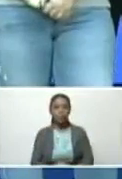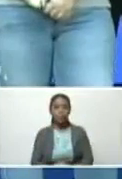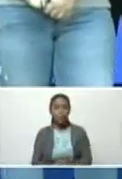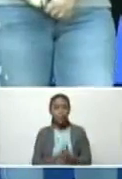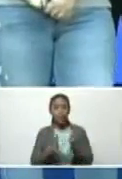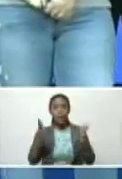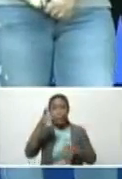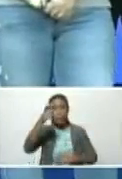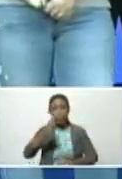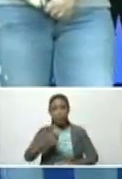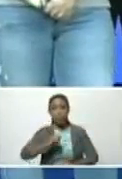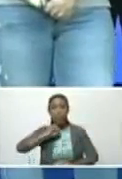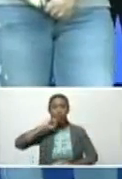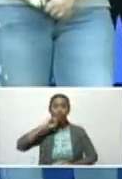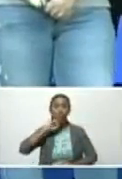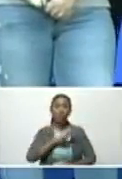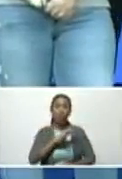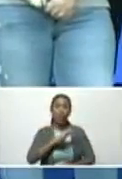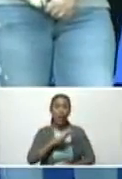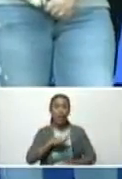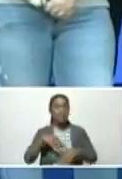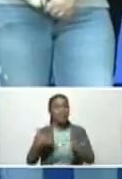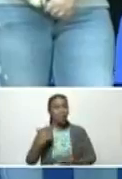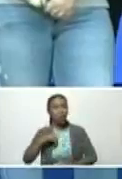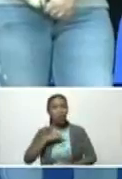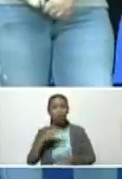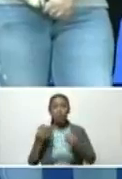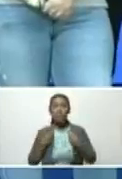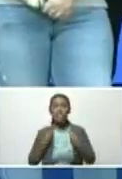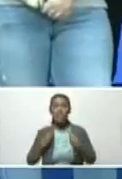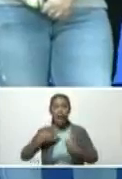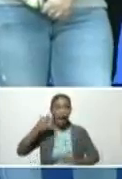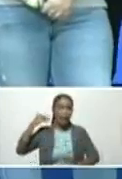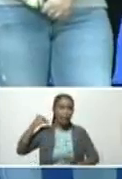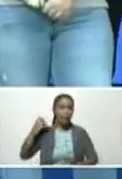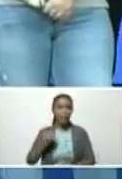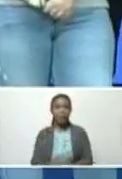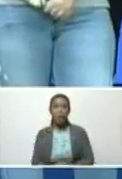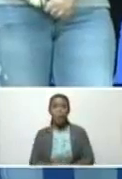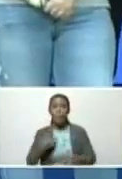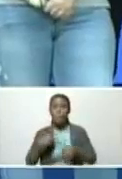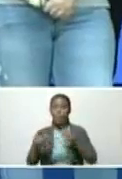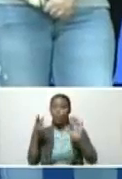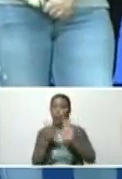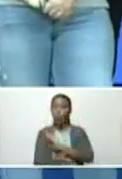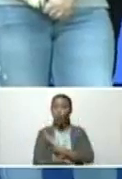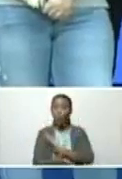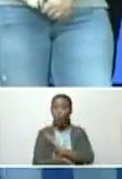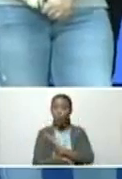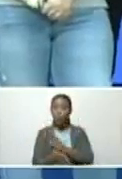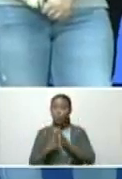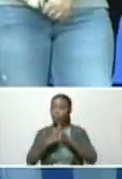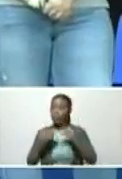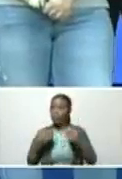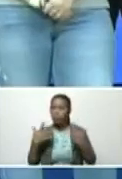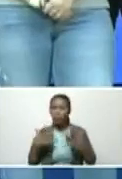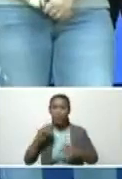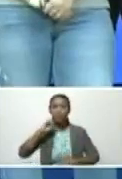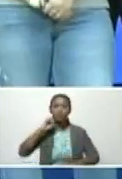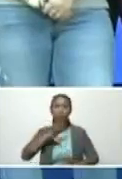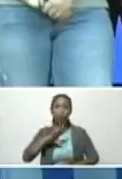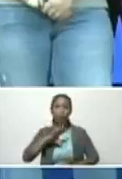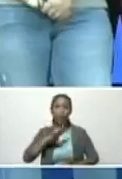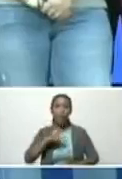Gigantes de la historia que hemos vivido, pero sobre todo de la historia que está